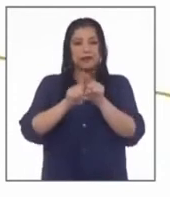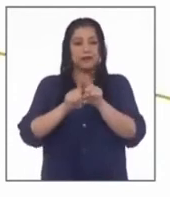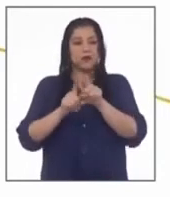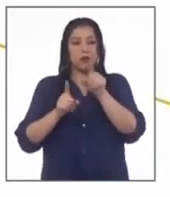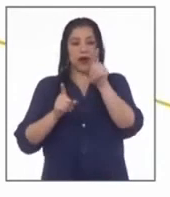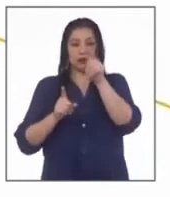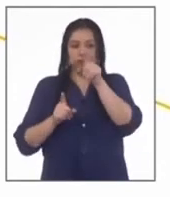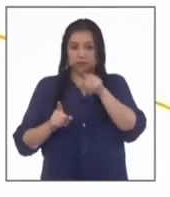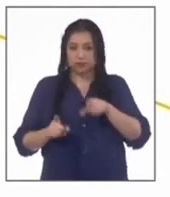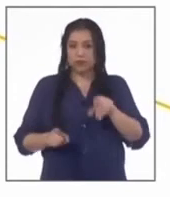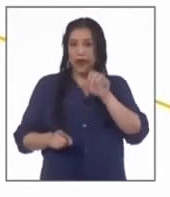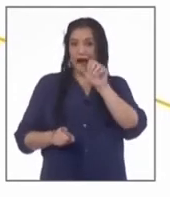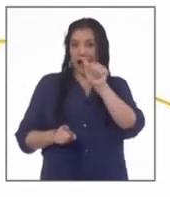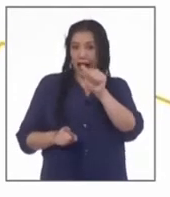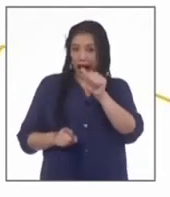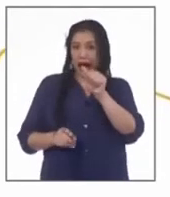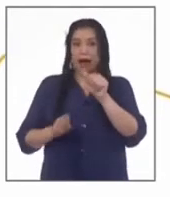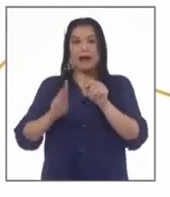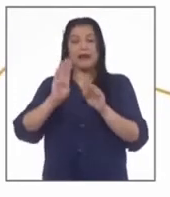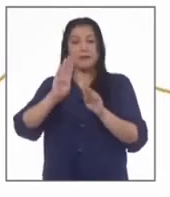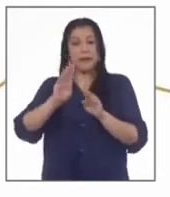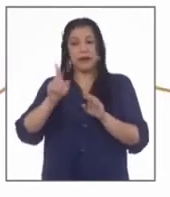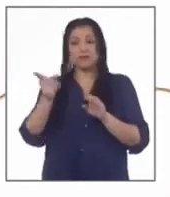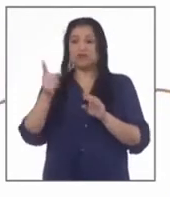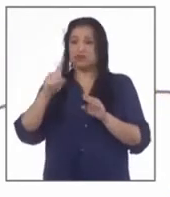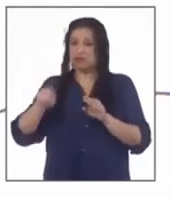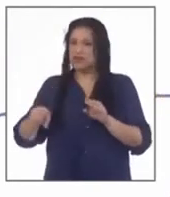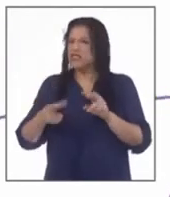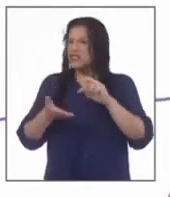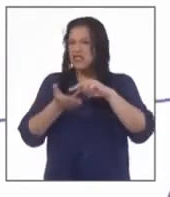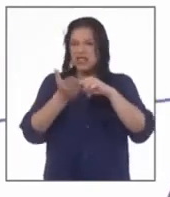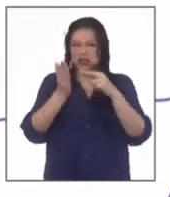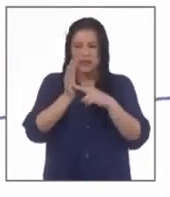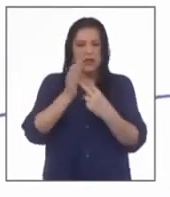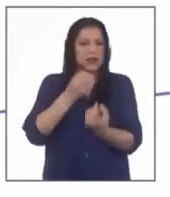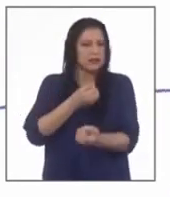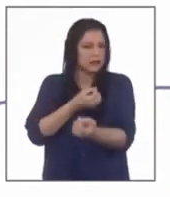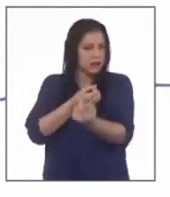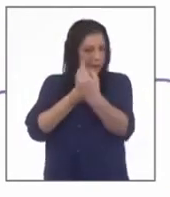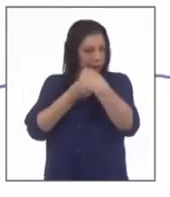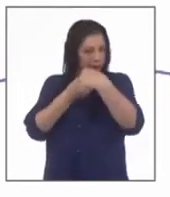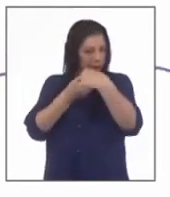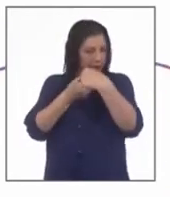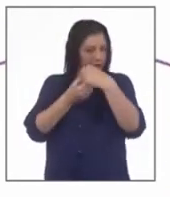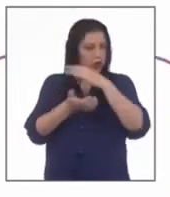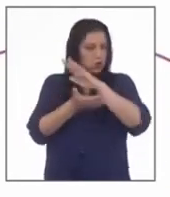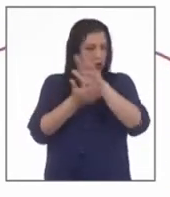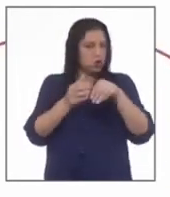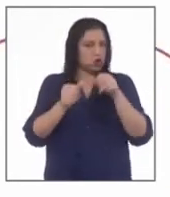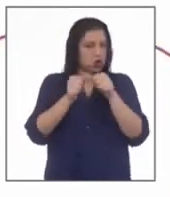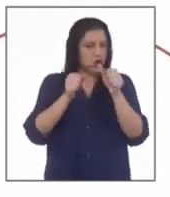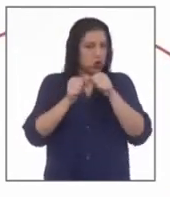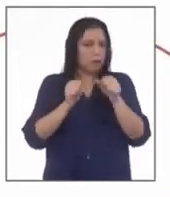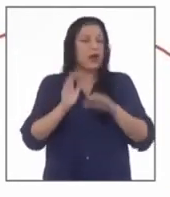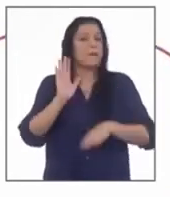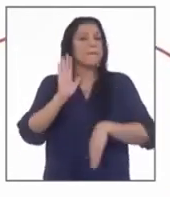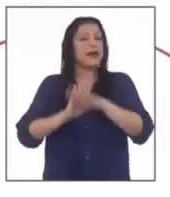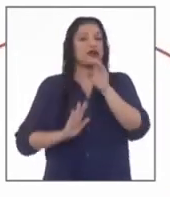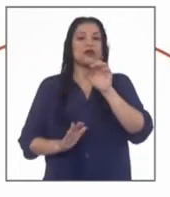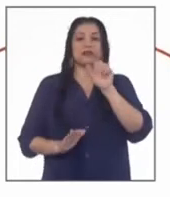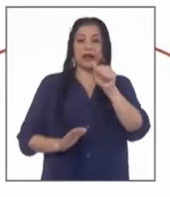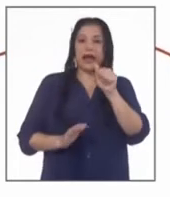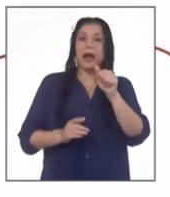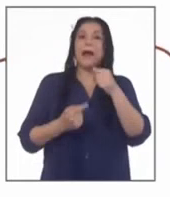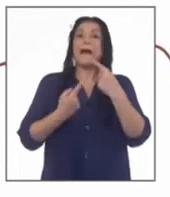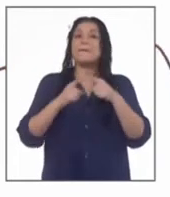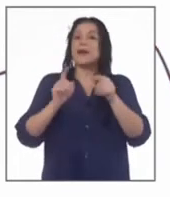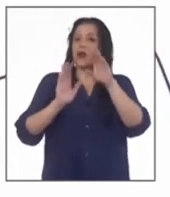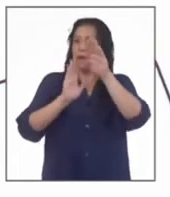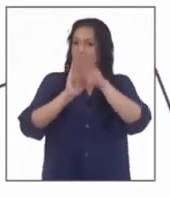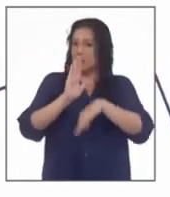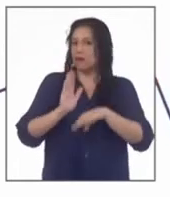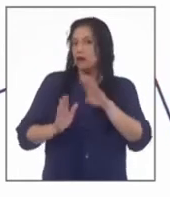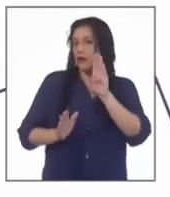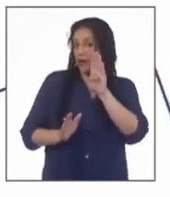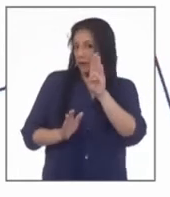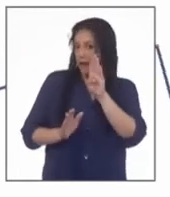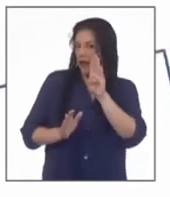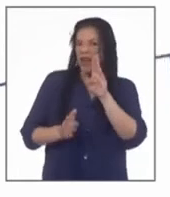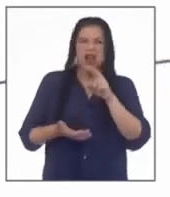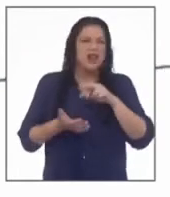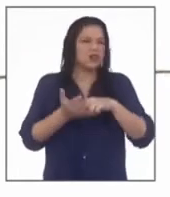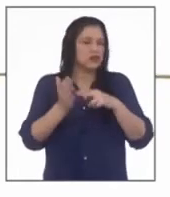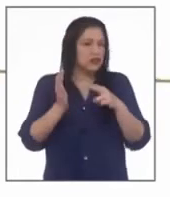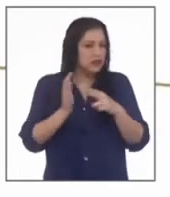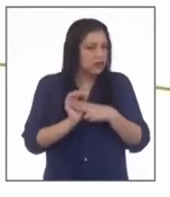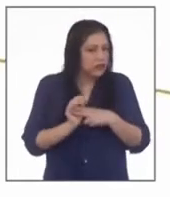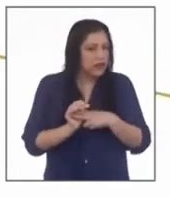intervalo abierto de extremos A y B, significa que están contenidos todos los números reales mayores que A, pero menores que B, con lo